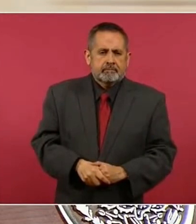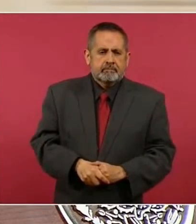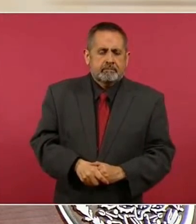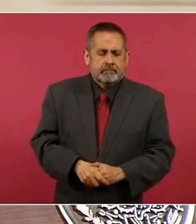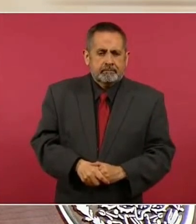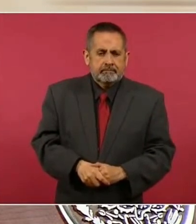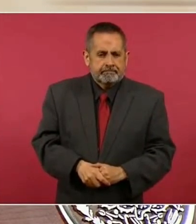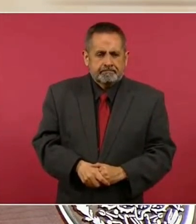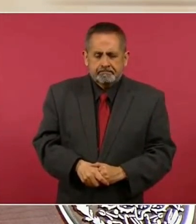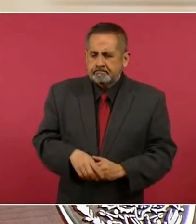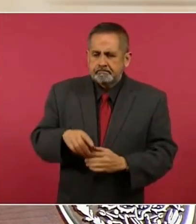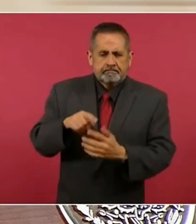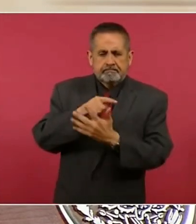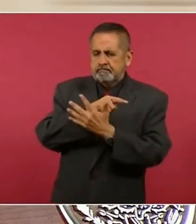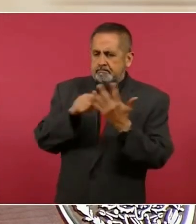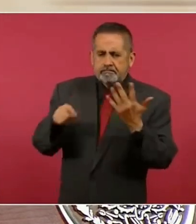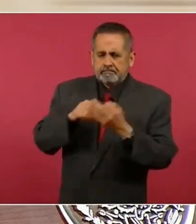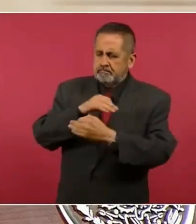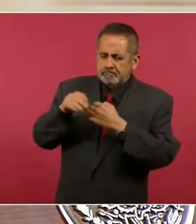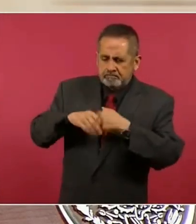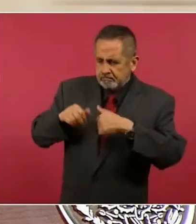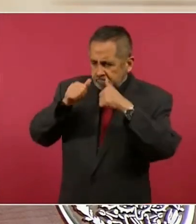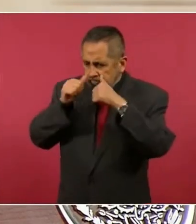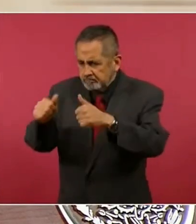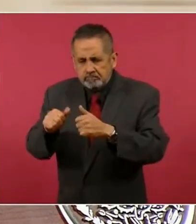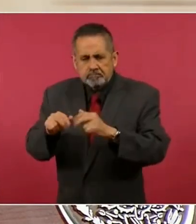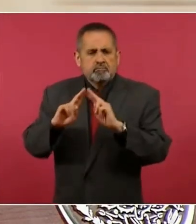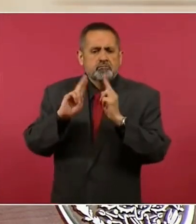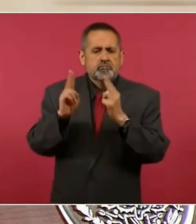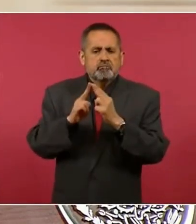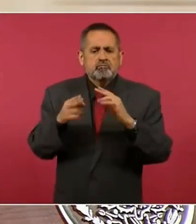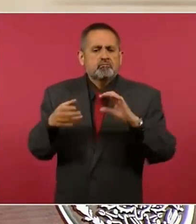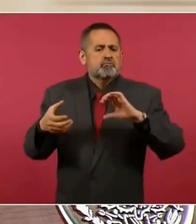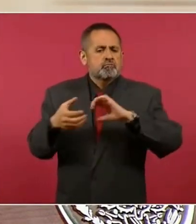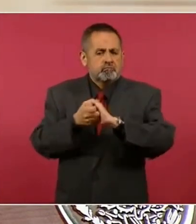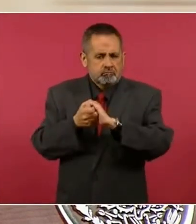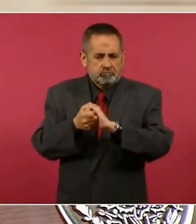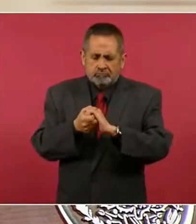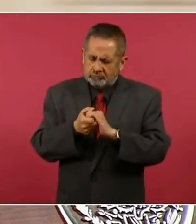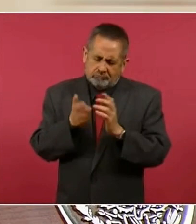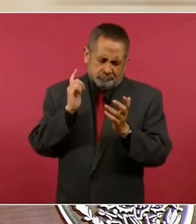atención a todos, que haya unidad.